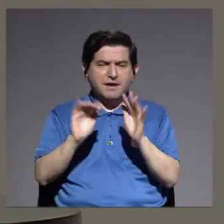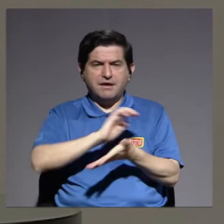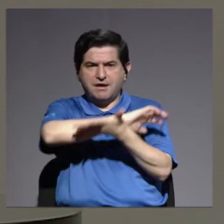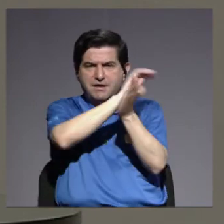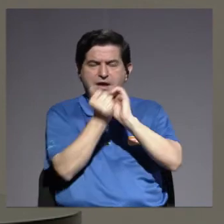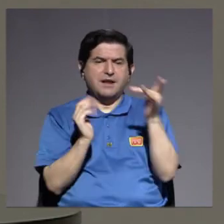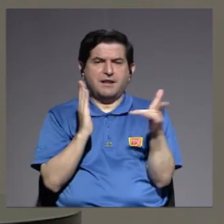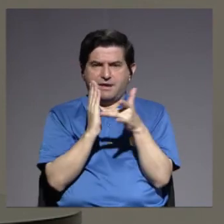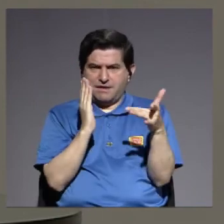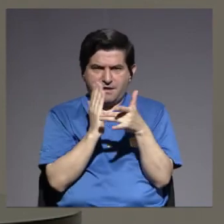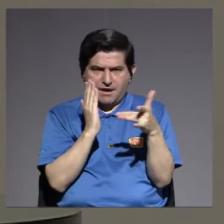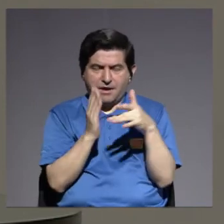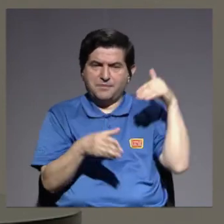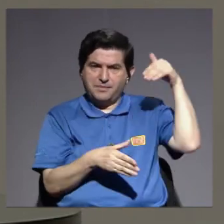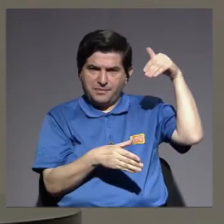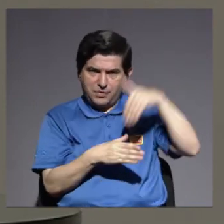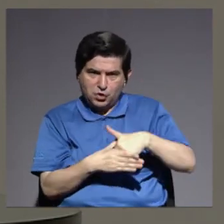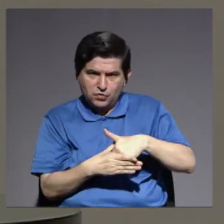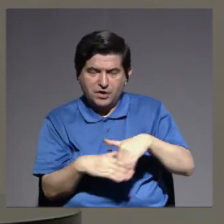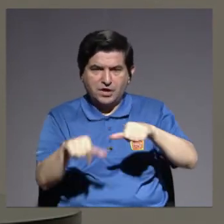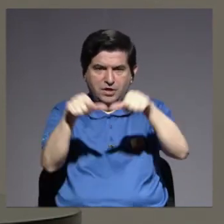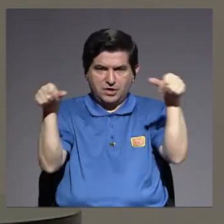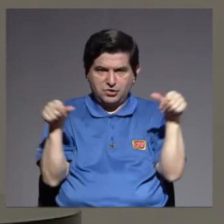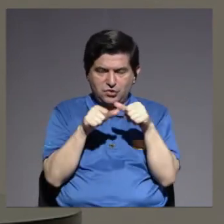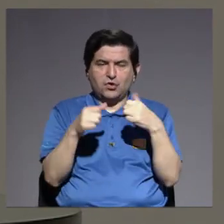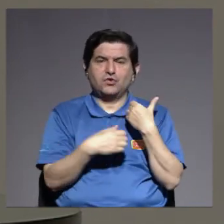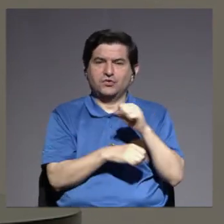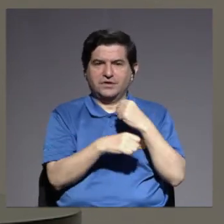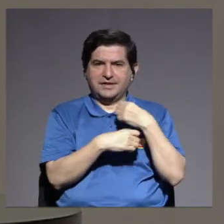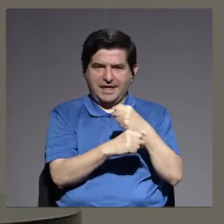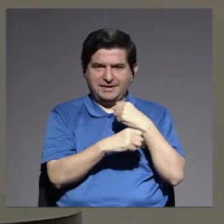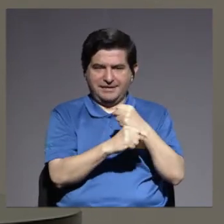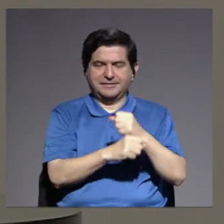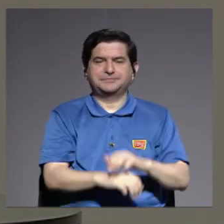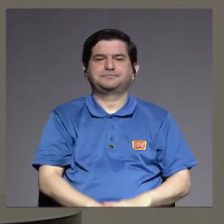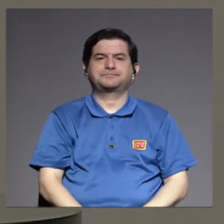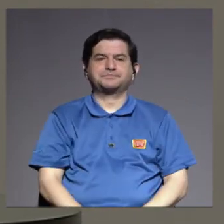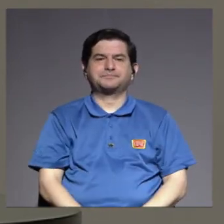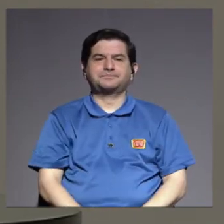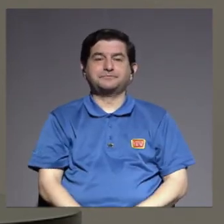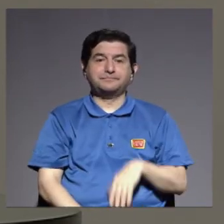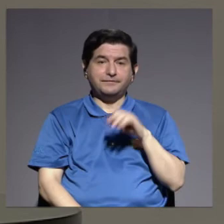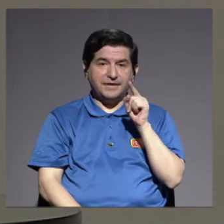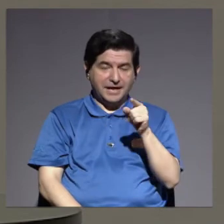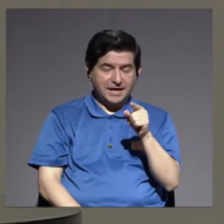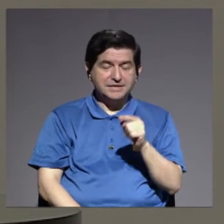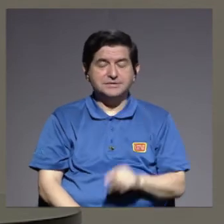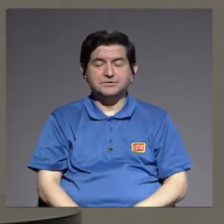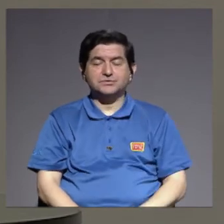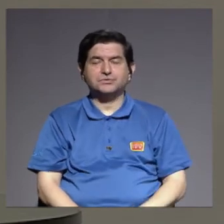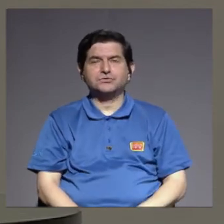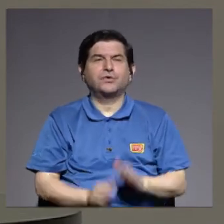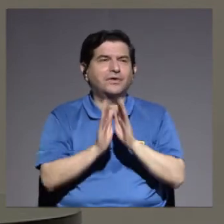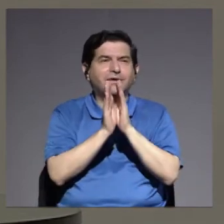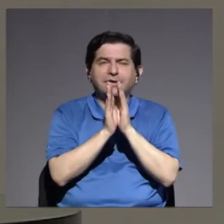transformación tecnológica dentro del sector municipal. Básicamente, esos serían como a grandes